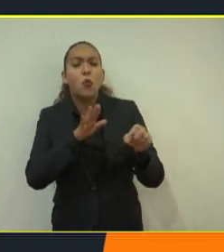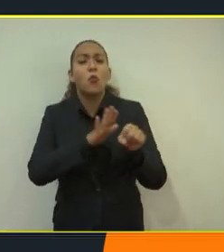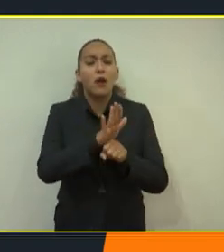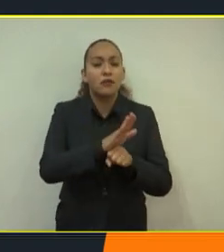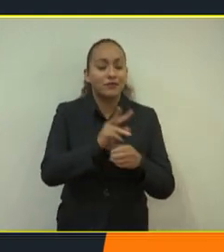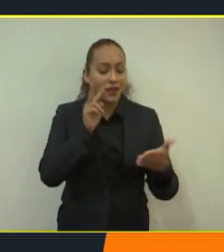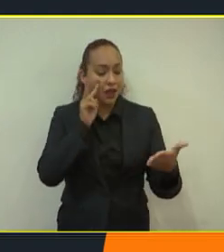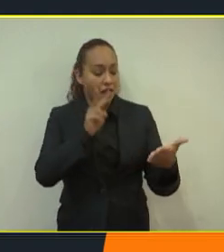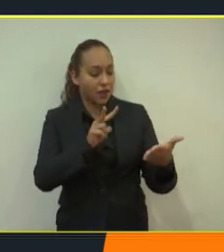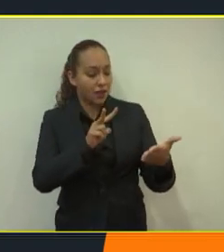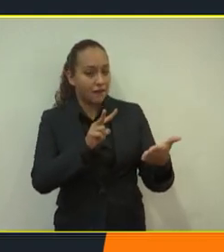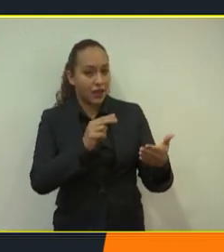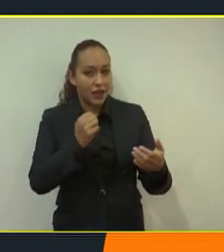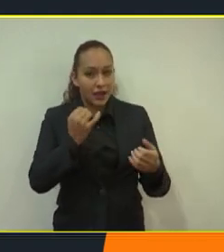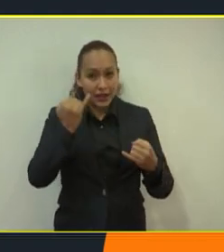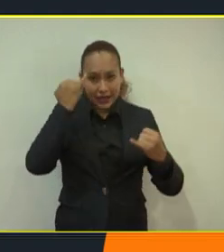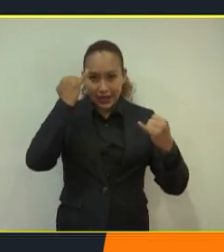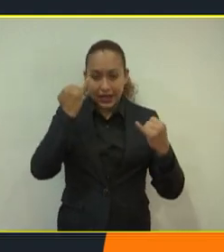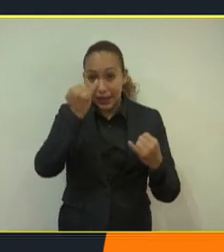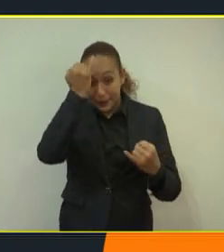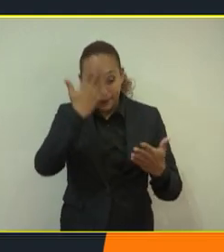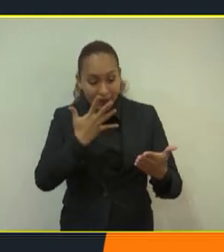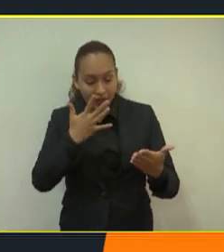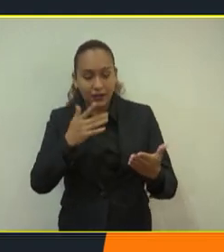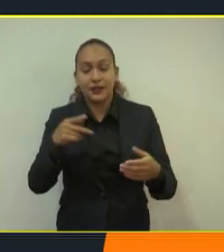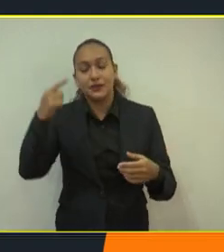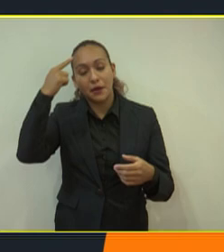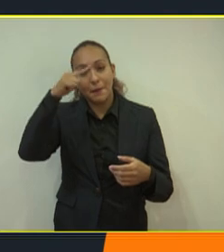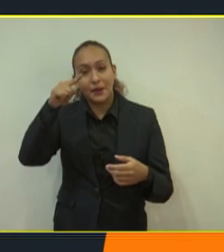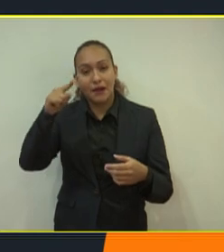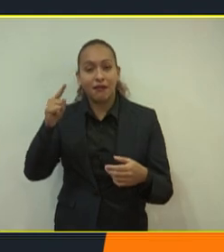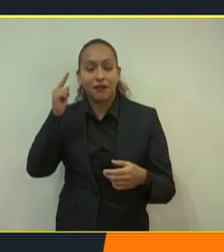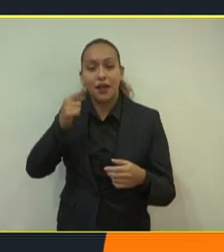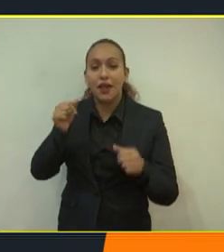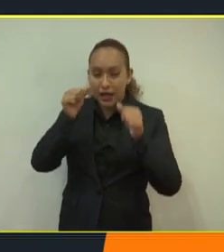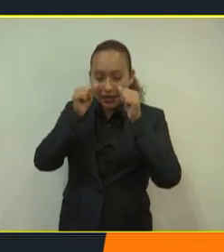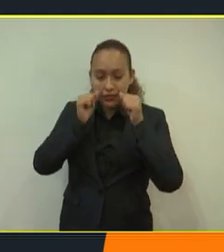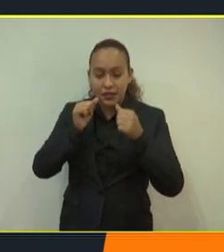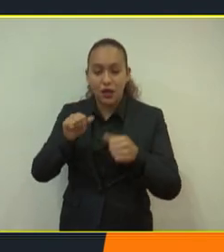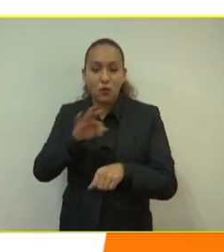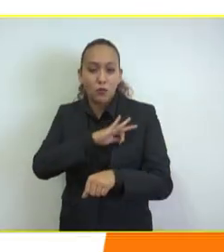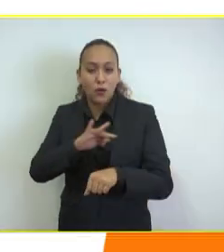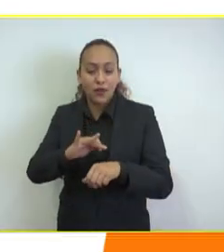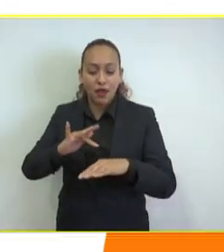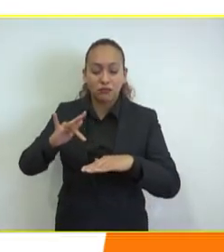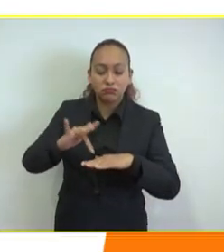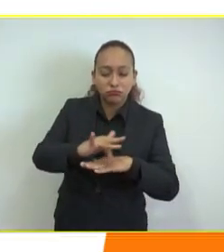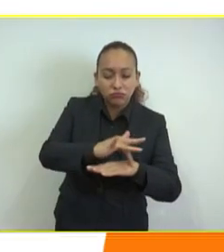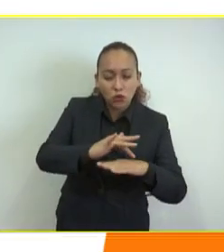generar imágenes en alto relieve que puedan ser percibidas por medio del tacto.